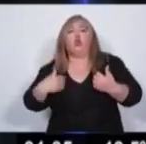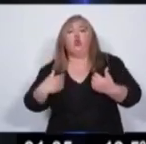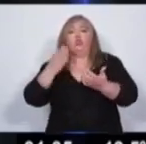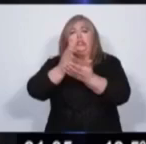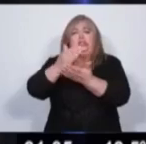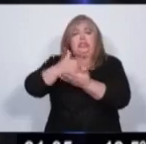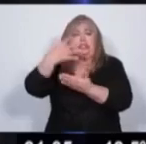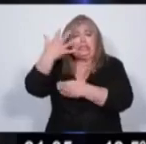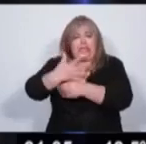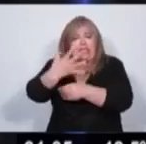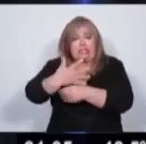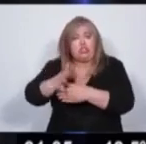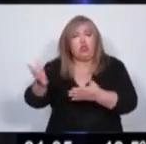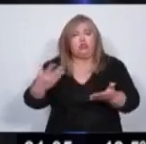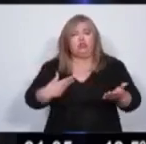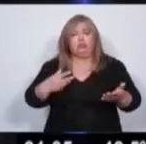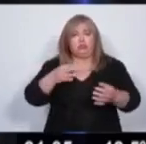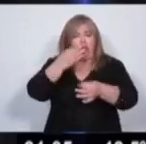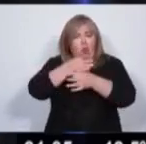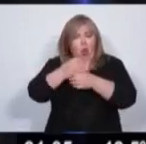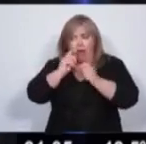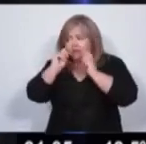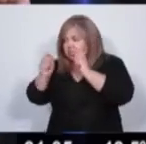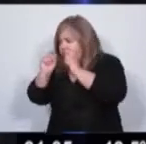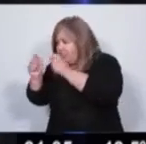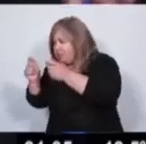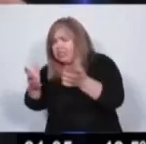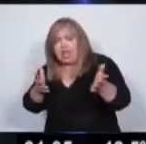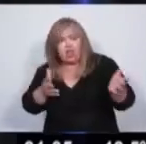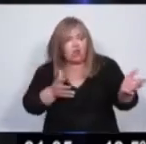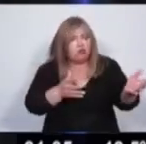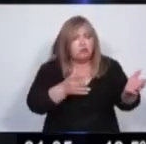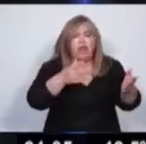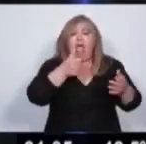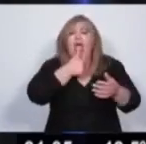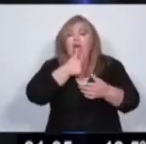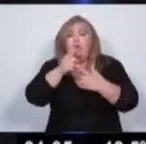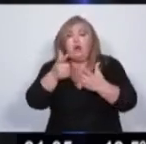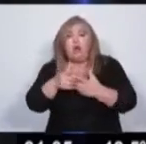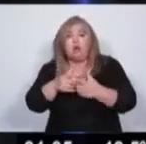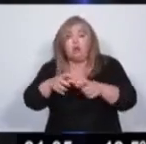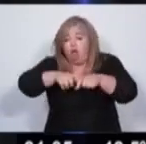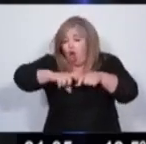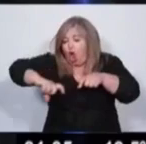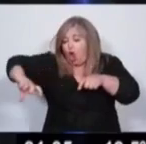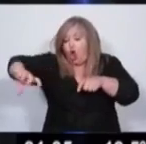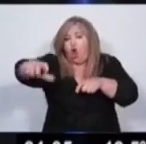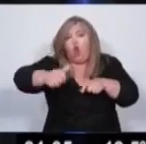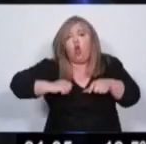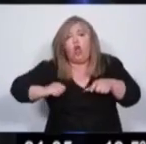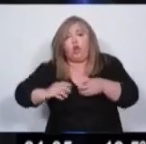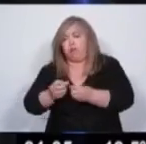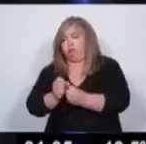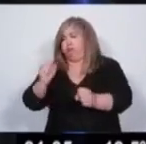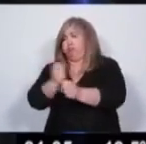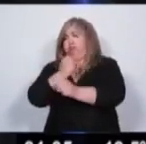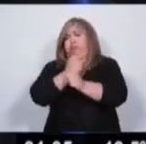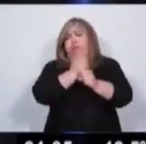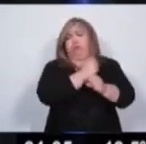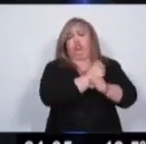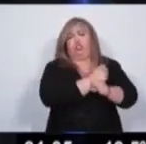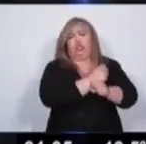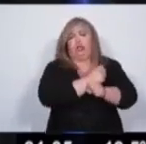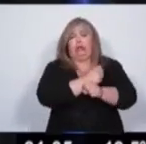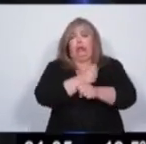sección escuelas que no tenían agua escuelas que tenían que cerrar porque estaban explotadas las cloacas Ellos nunca invirtieron Nada